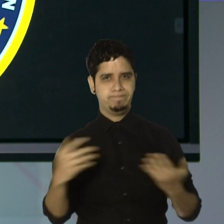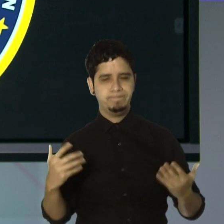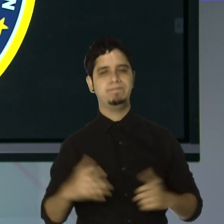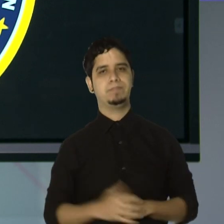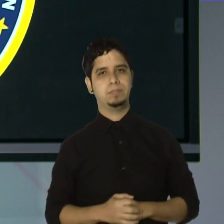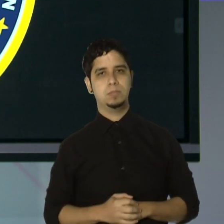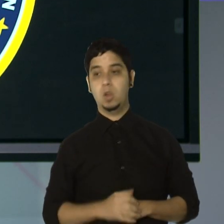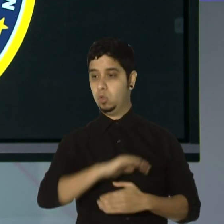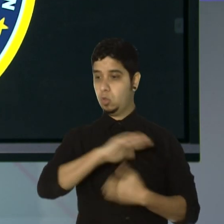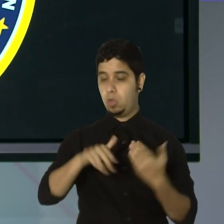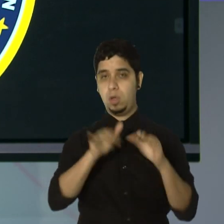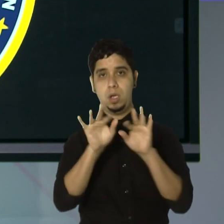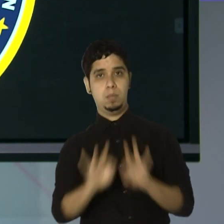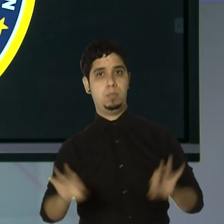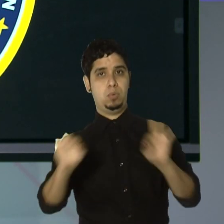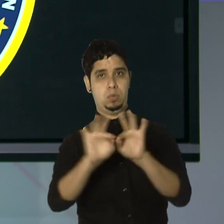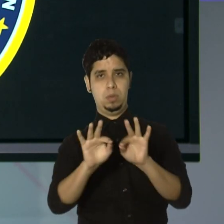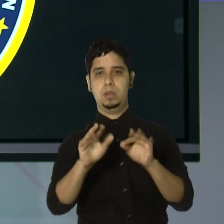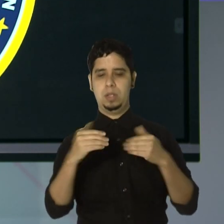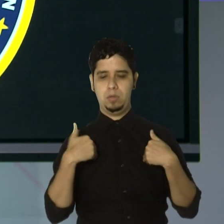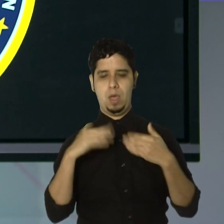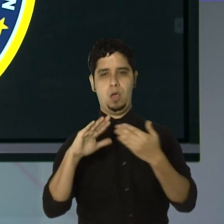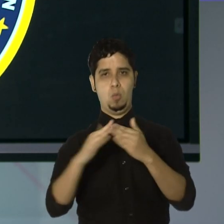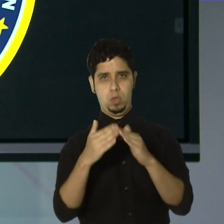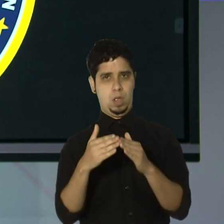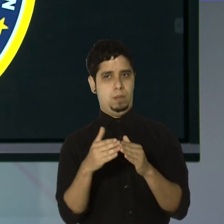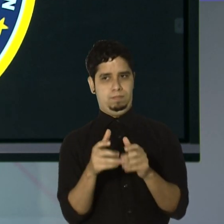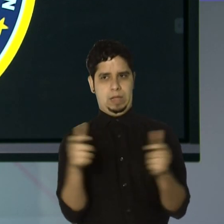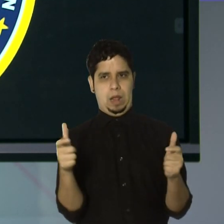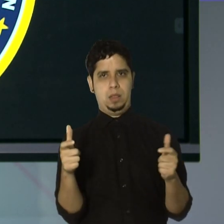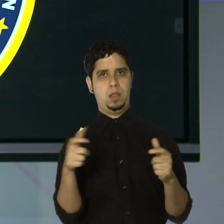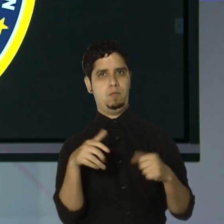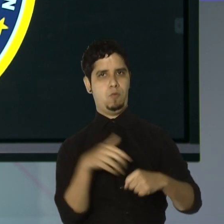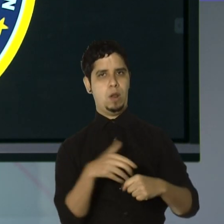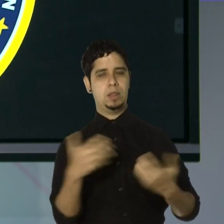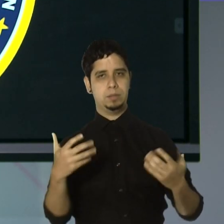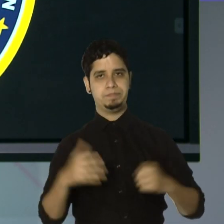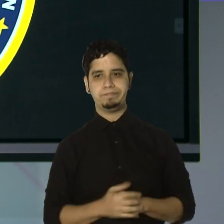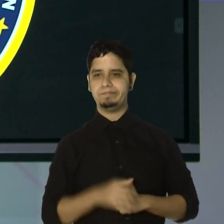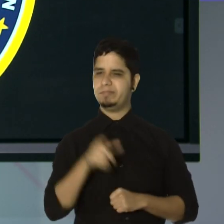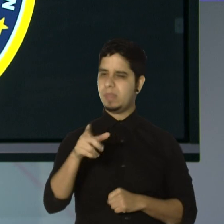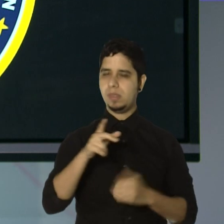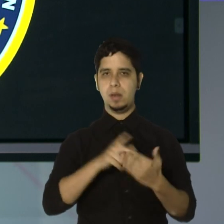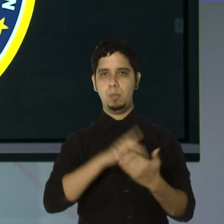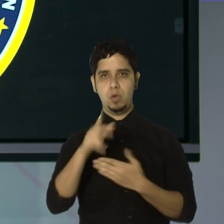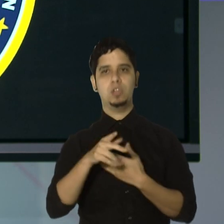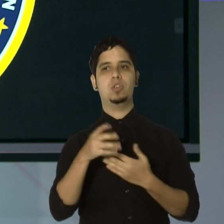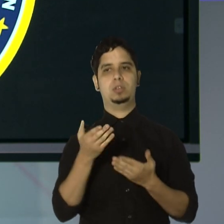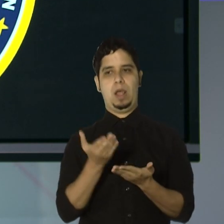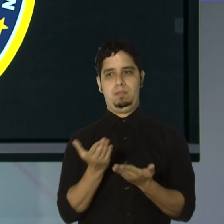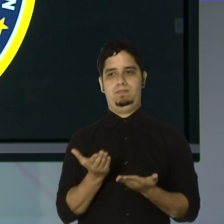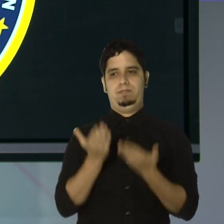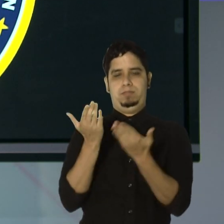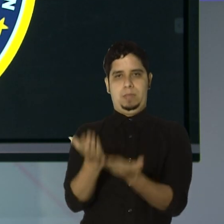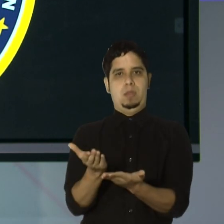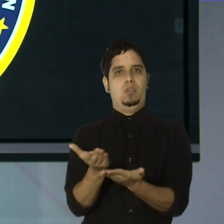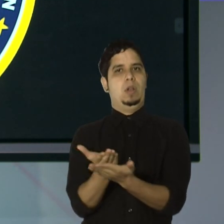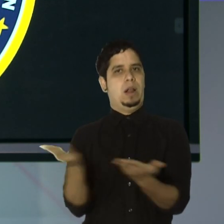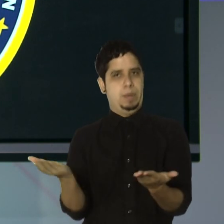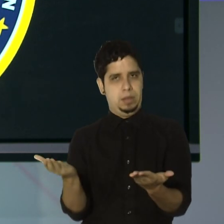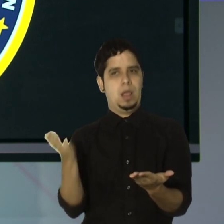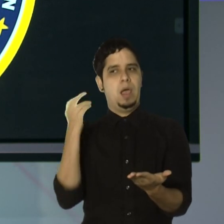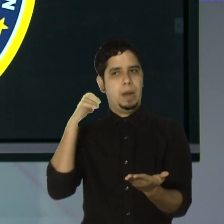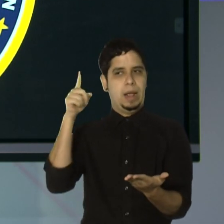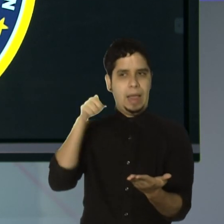para tener una comunidad amplia. Y este proyecto le está dando las herramientas necesarias